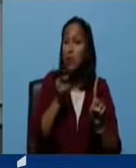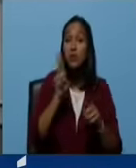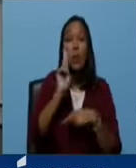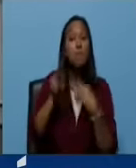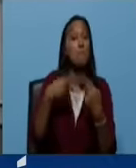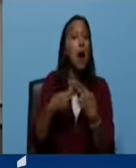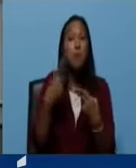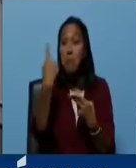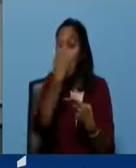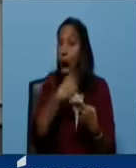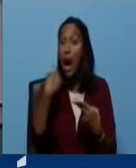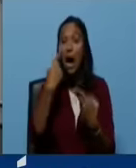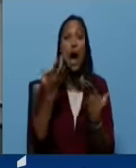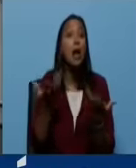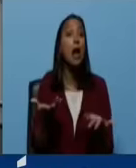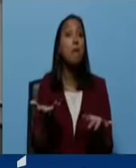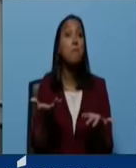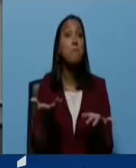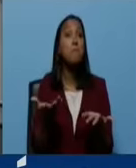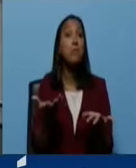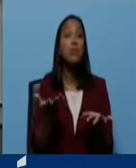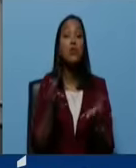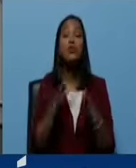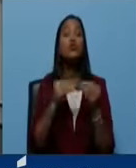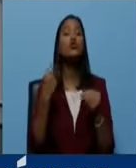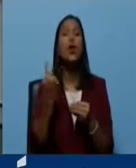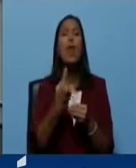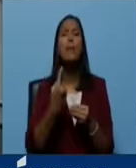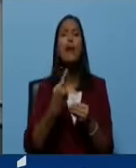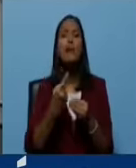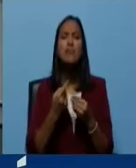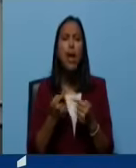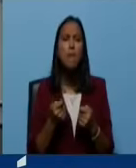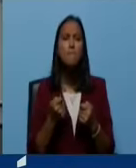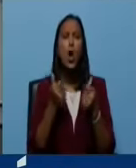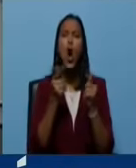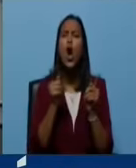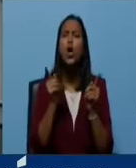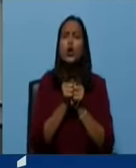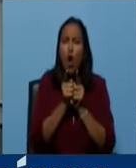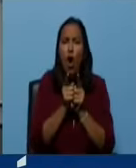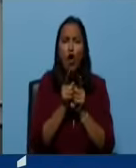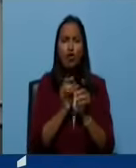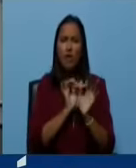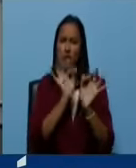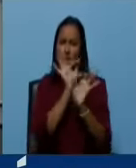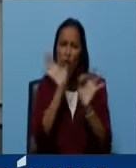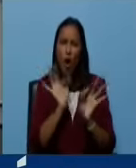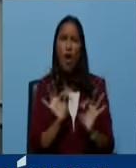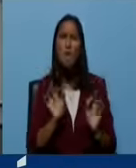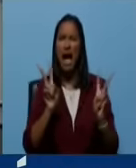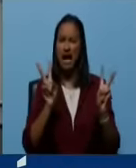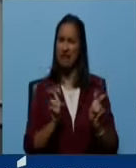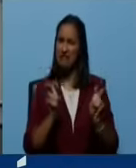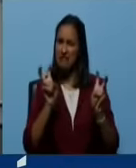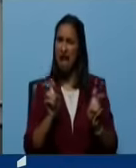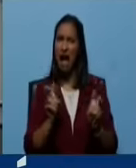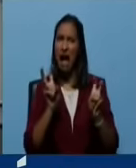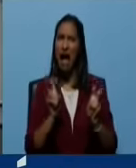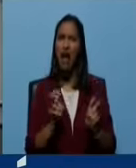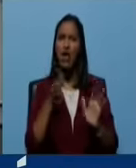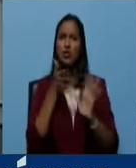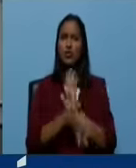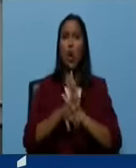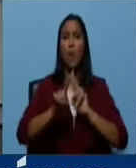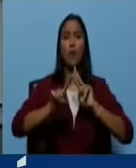sino de forma muy, pero muy extraña a través de Twitter, que tal vez le